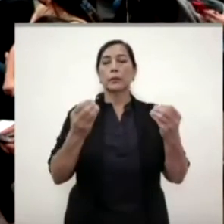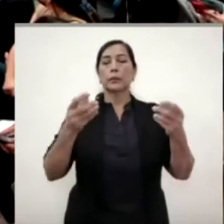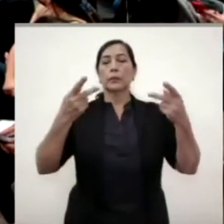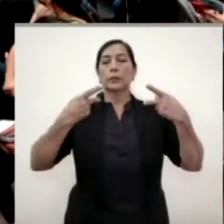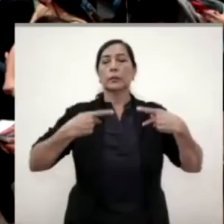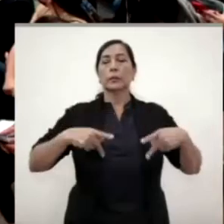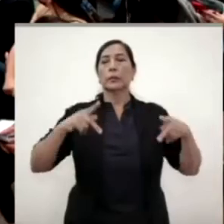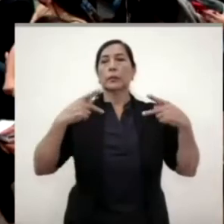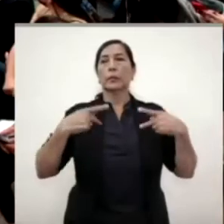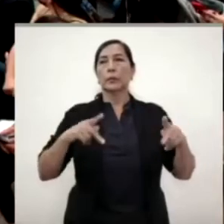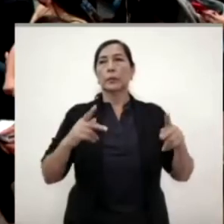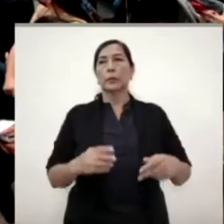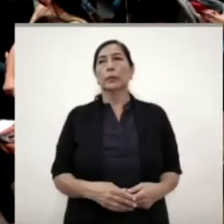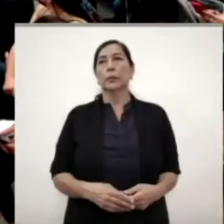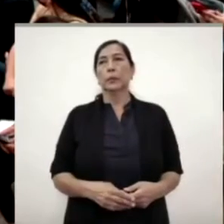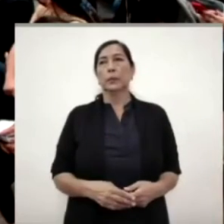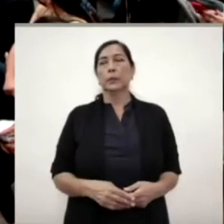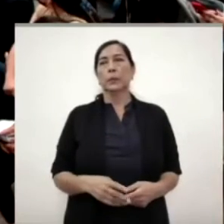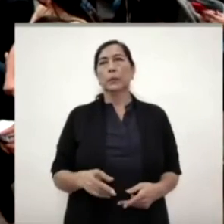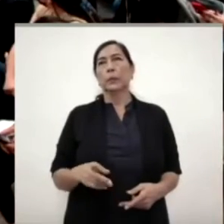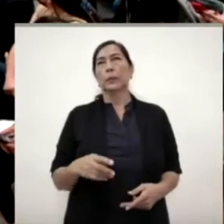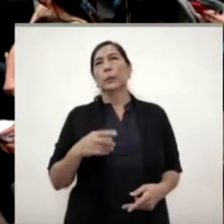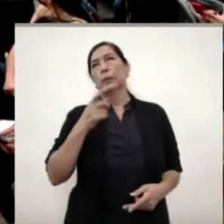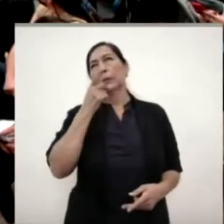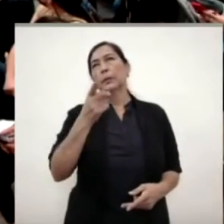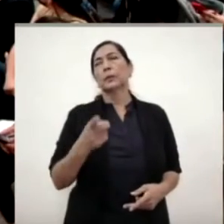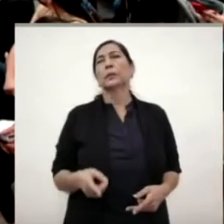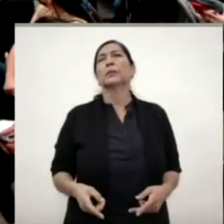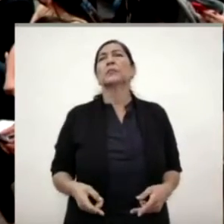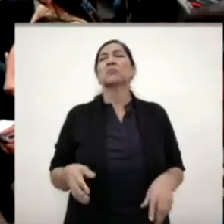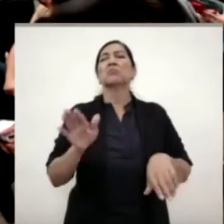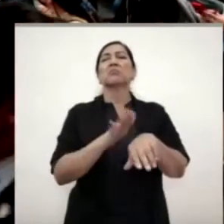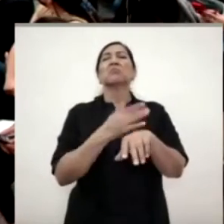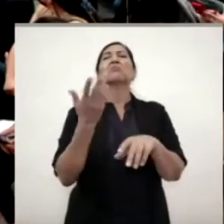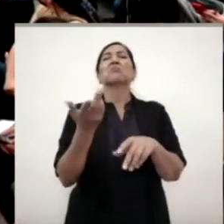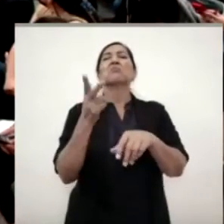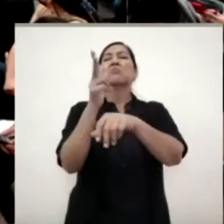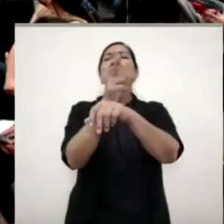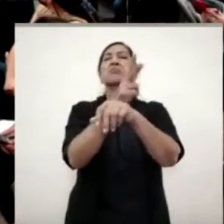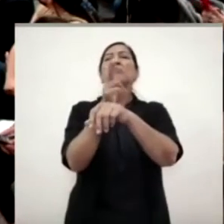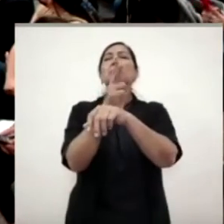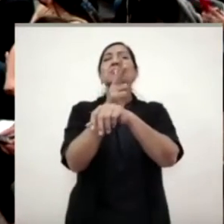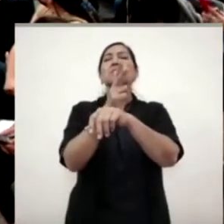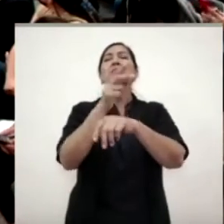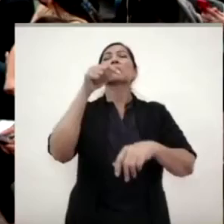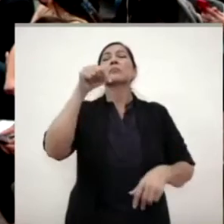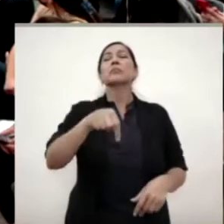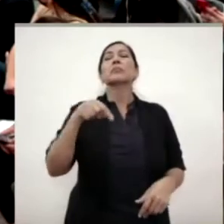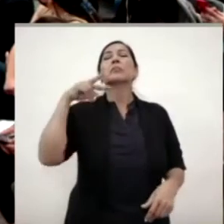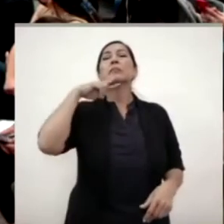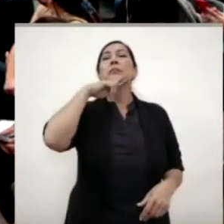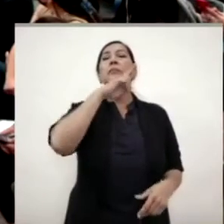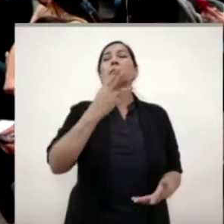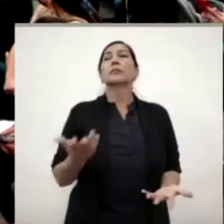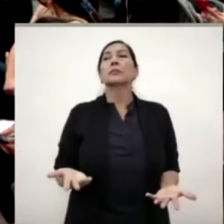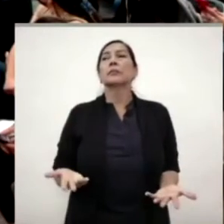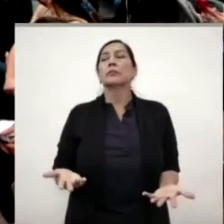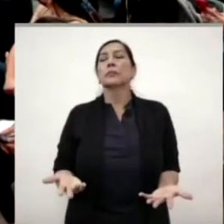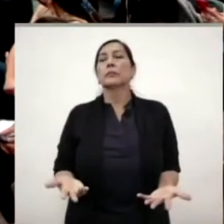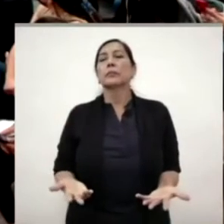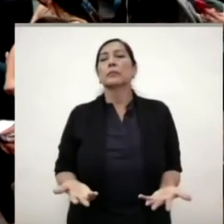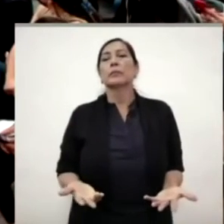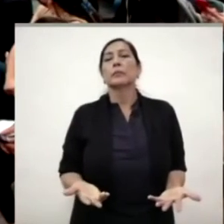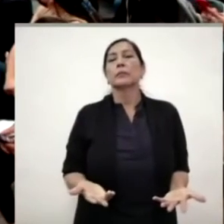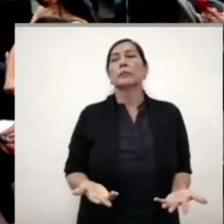personas han cuestionado el funcionamiento de las cámaras que están instaladas en Zamora. Preguntarle si